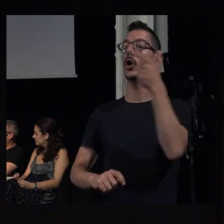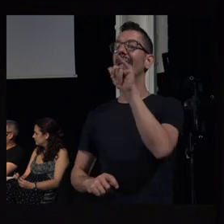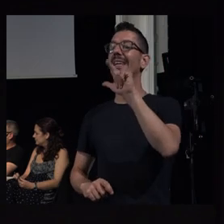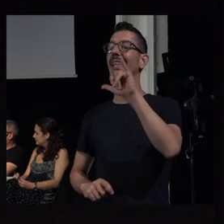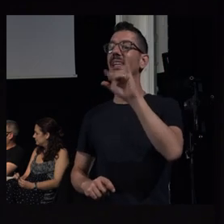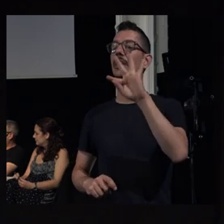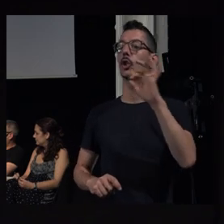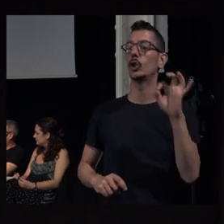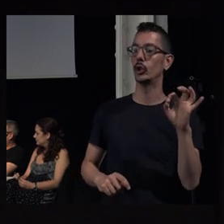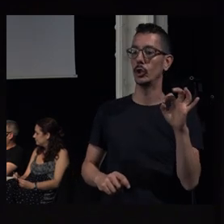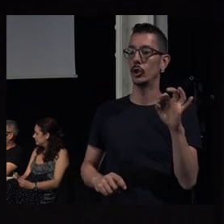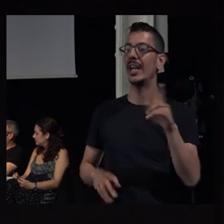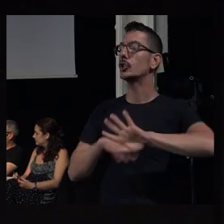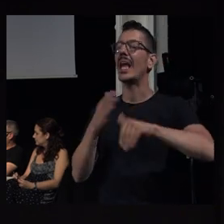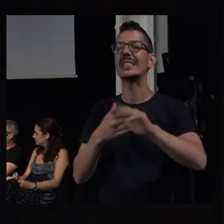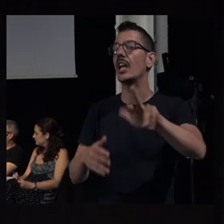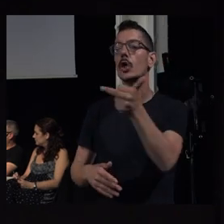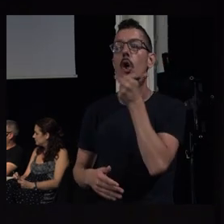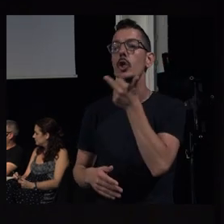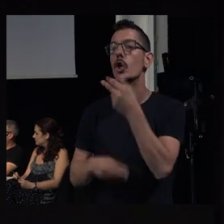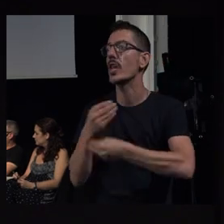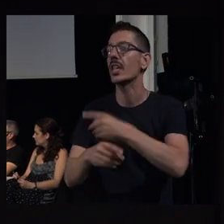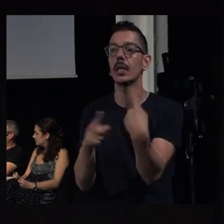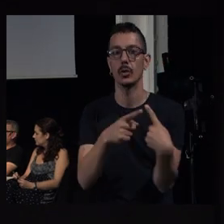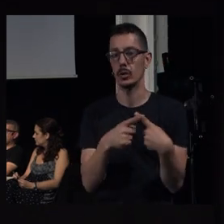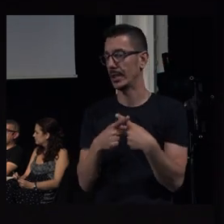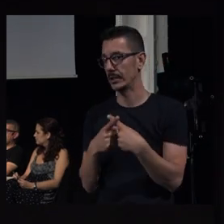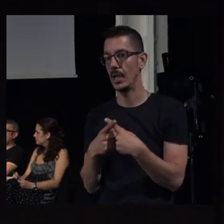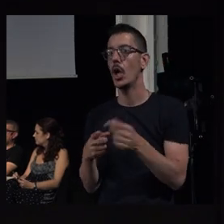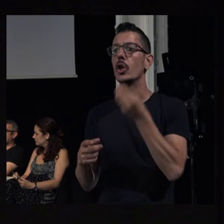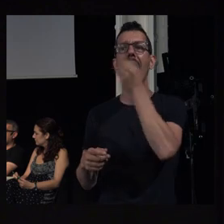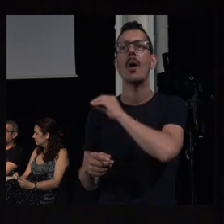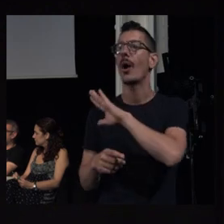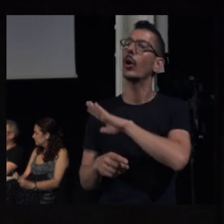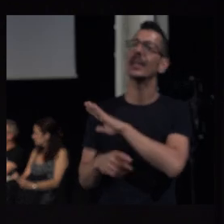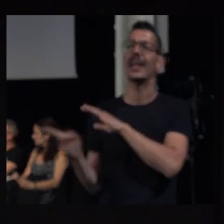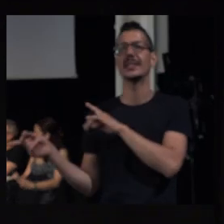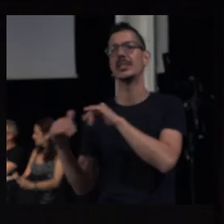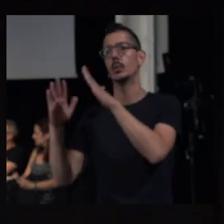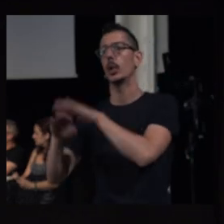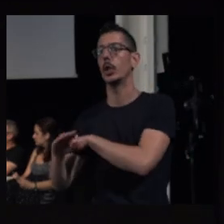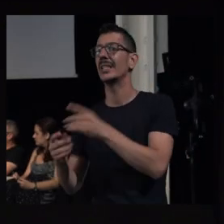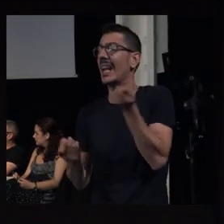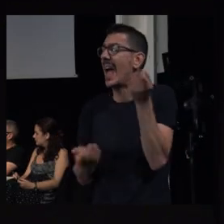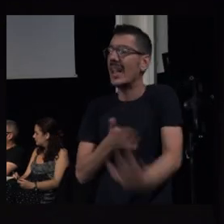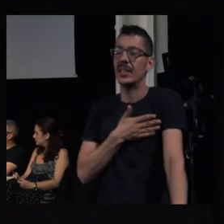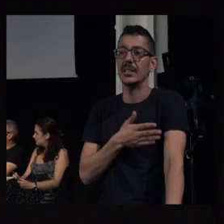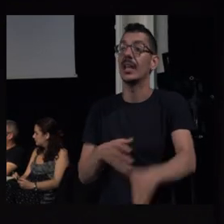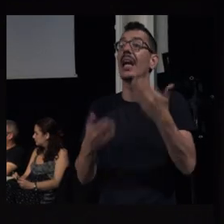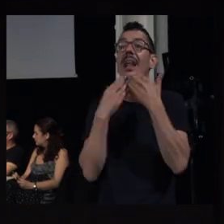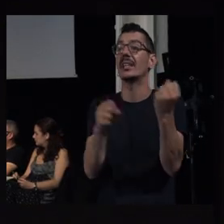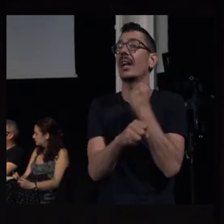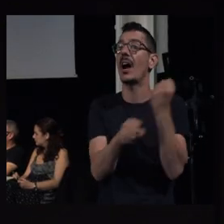Hasta el coño de hacer cosas, además que las hacemos mucho mejor que las instituciones, gratis, con el trabajo de las